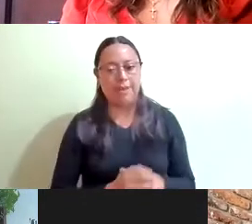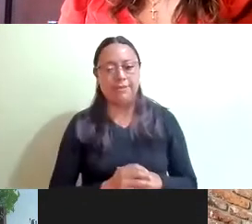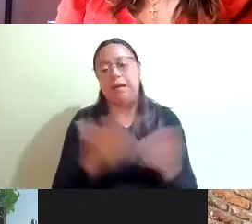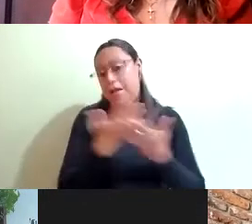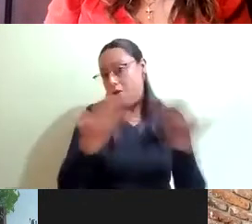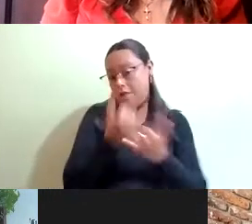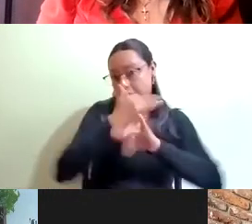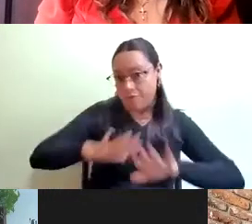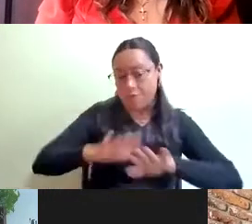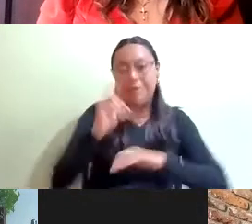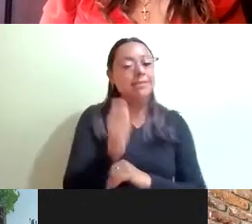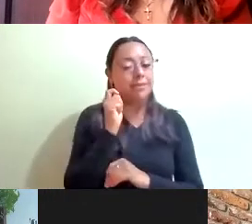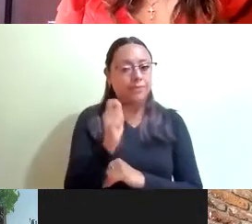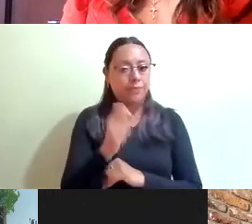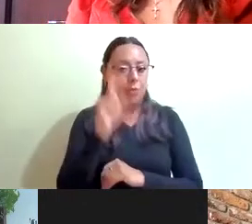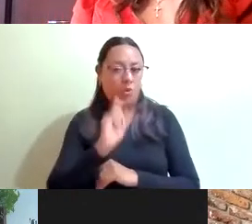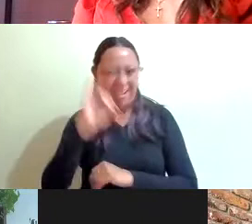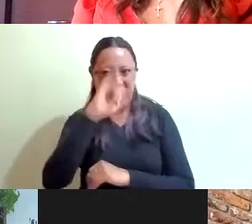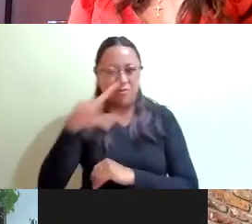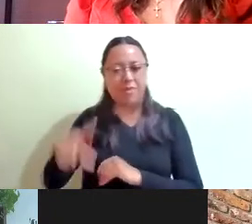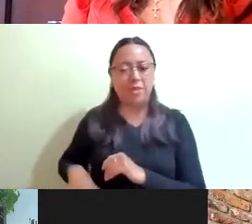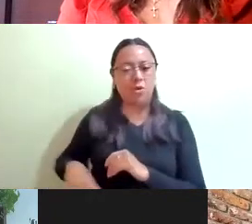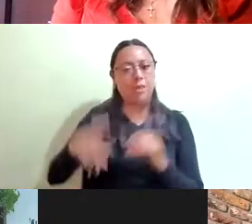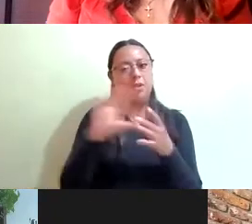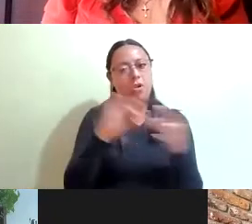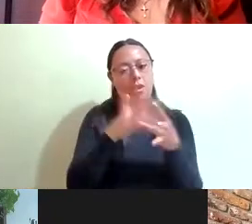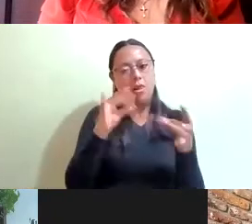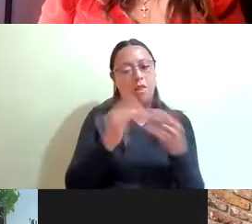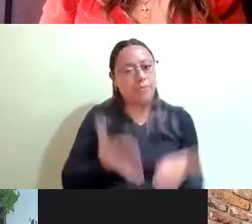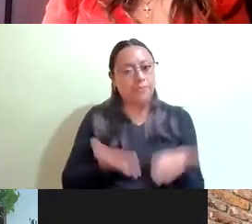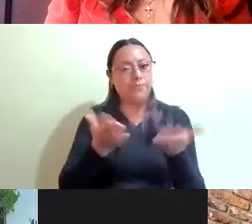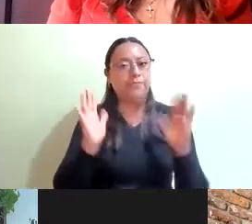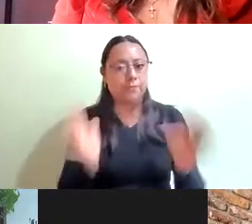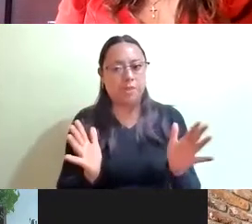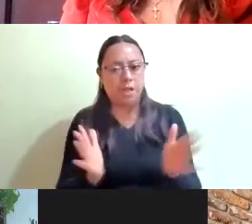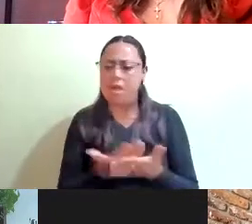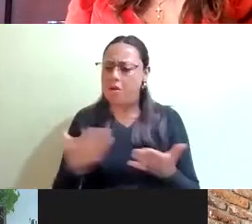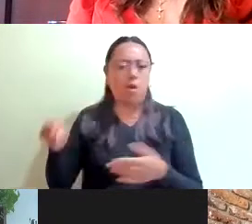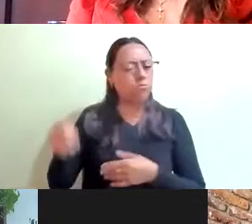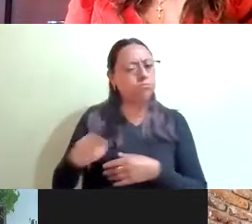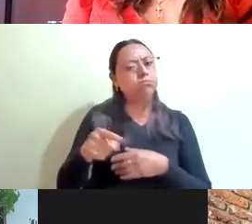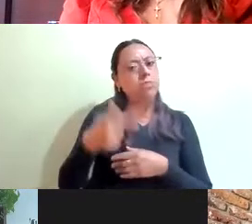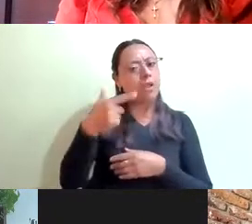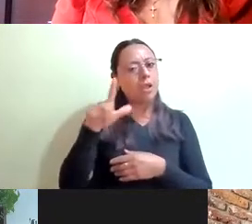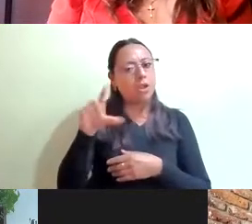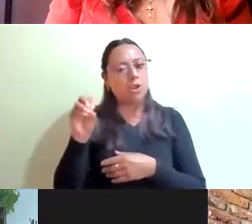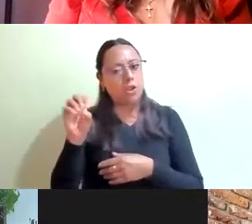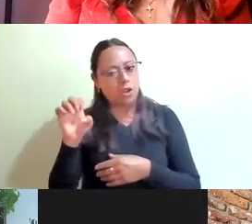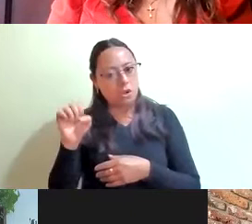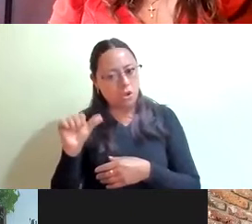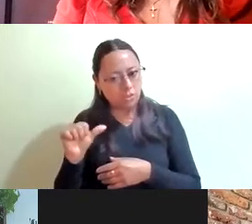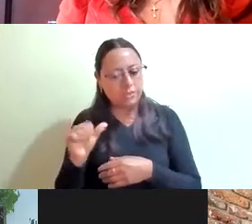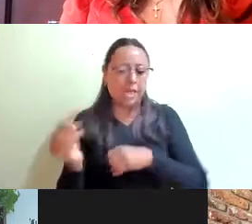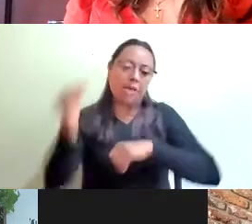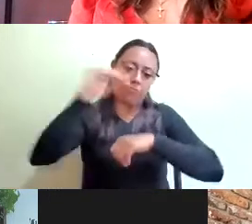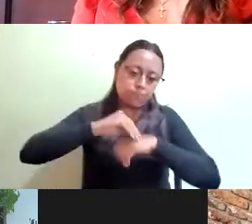previamente dio la jefa de gobierno en este caso. Entonces, se entiende que ya el sistema de transporte colectivo, el día